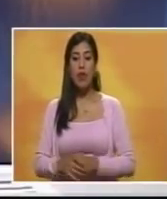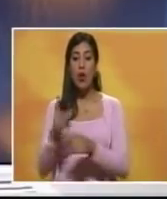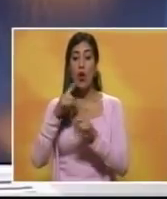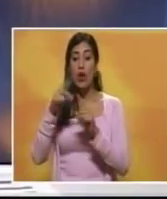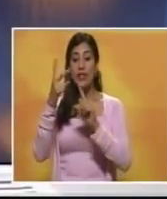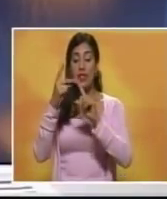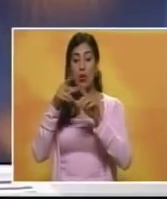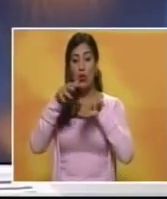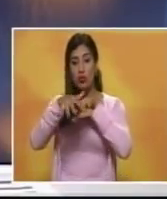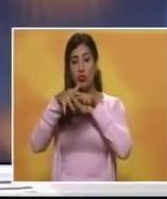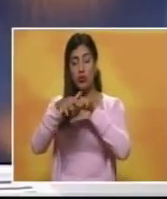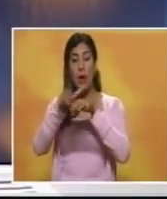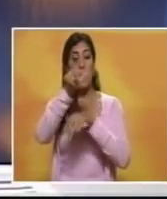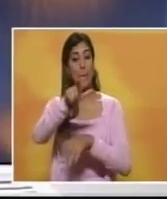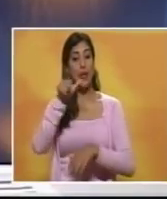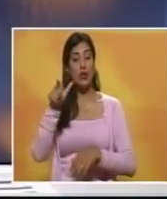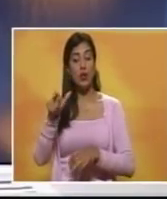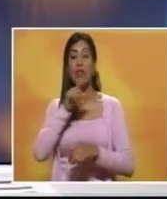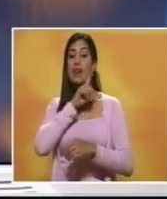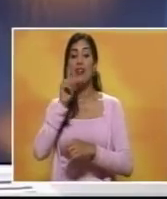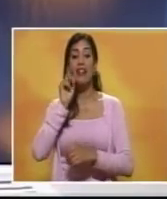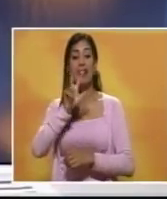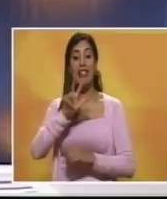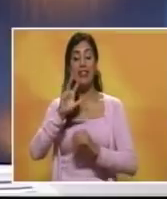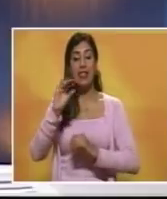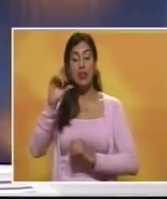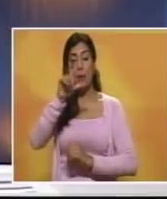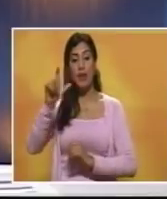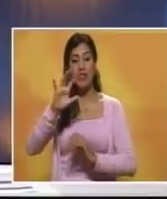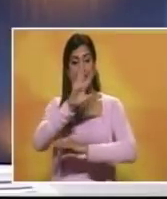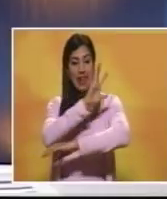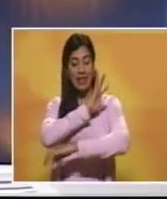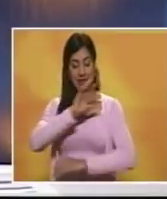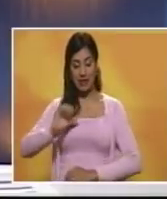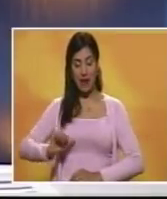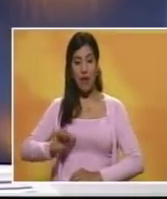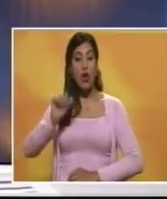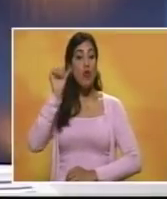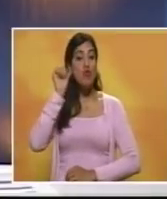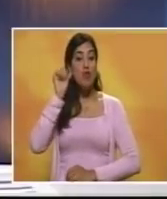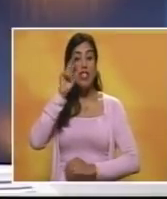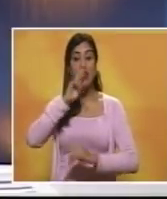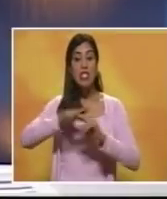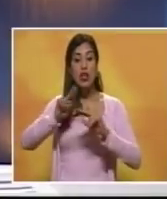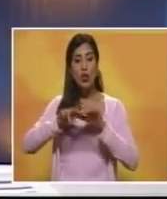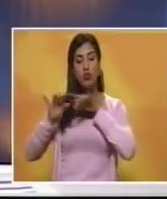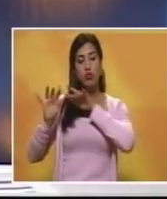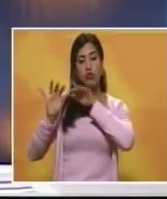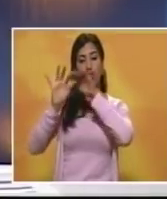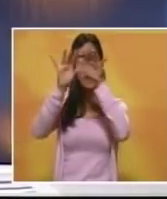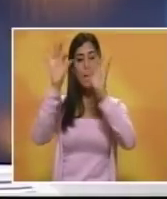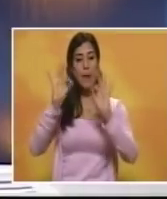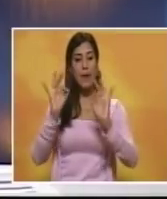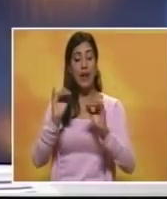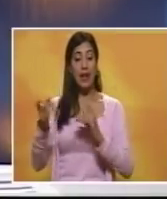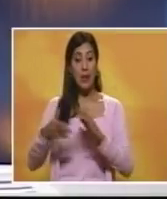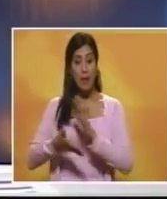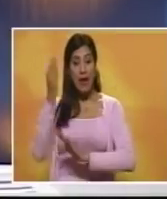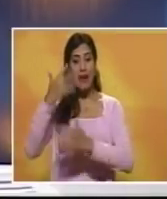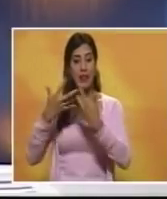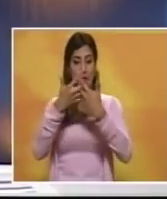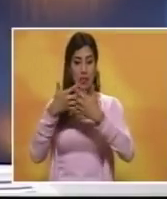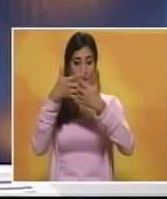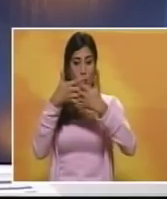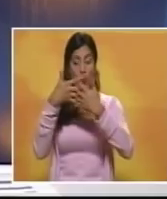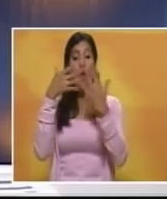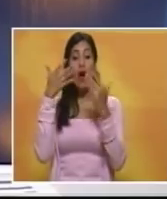Una segunda caravana de migrantes conformada por 300 salvadoreños, entre ellos mujeres y niños, salió hoy con rumbo a Estados Unidos, a menos de una semana